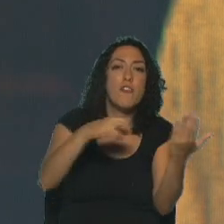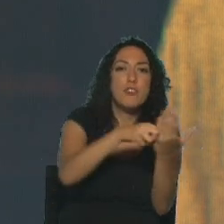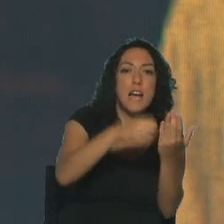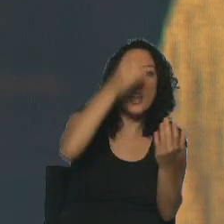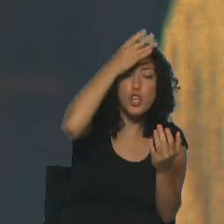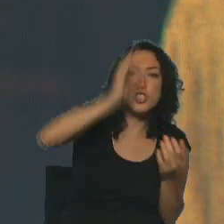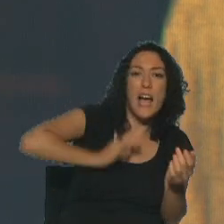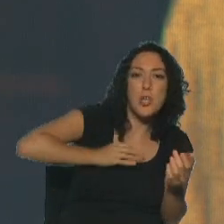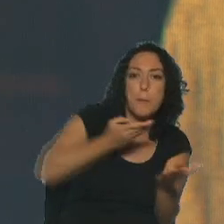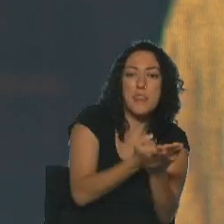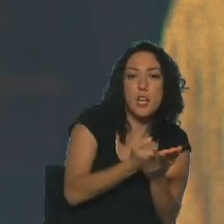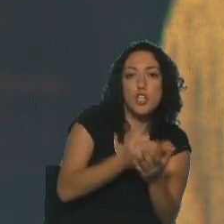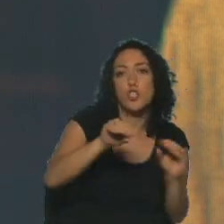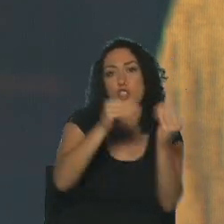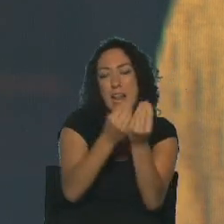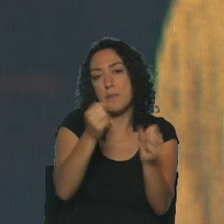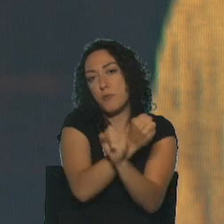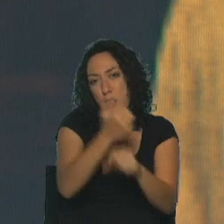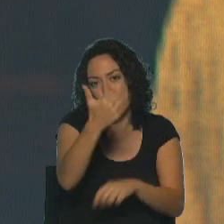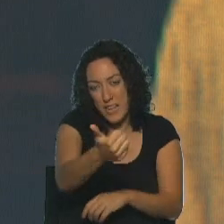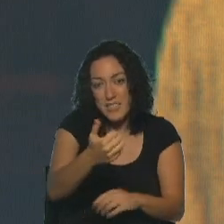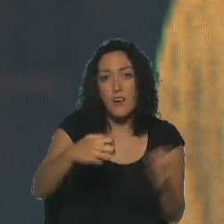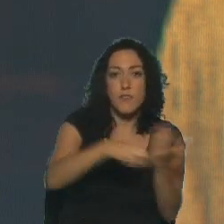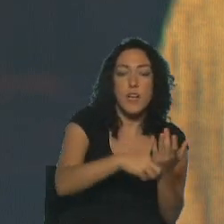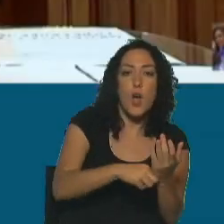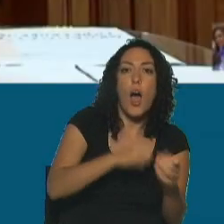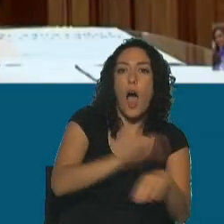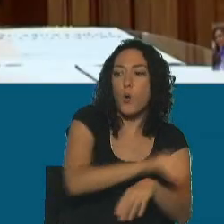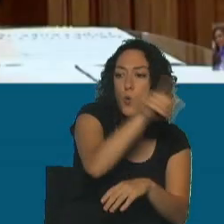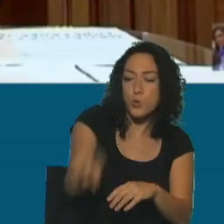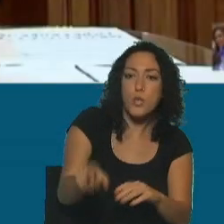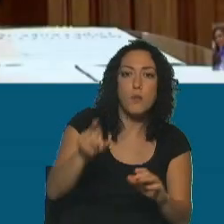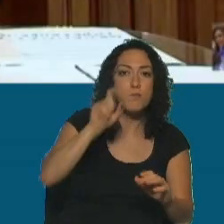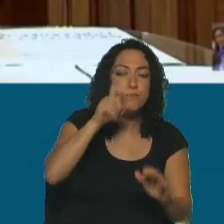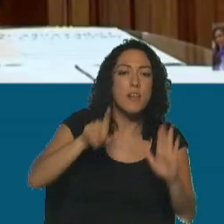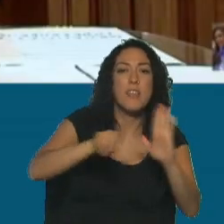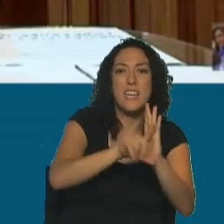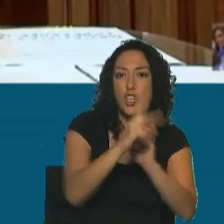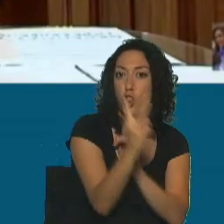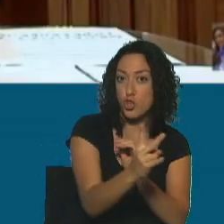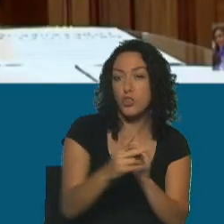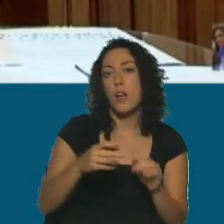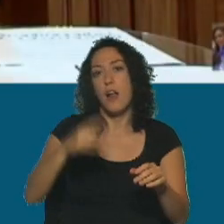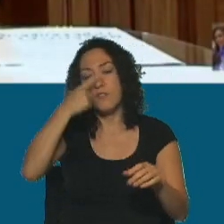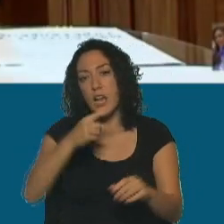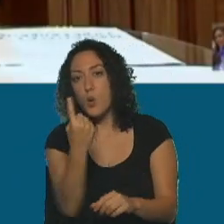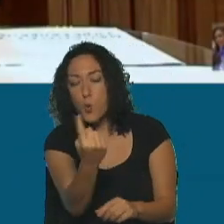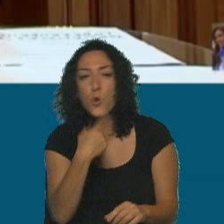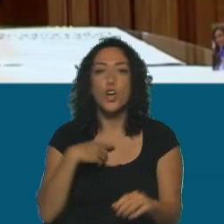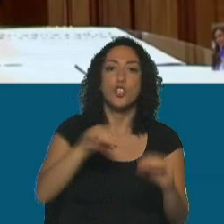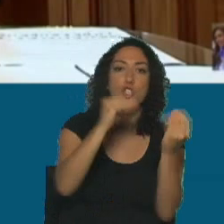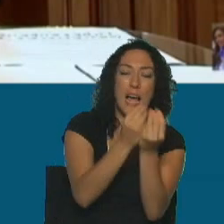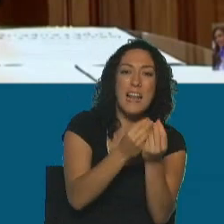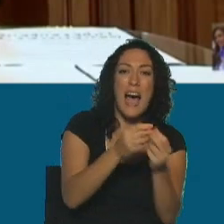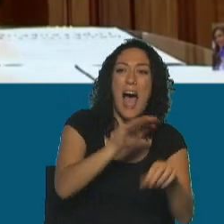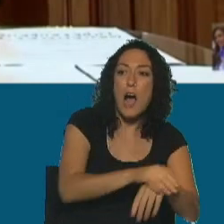12 años, le dieron 6. Los fiscales acusaron por 2 delitos, la condenaron por 1. Los fiscales tenían 13 imputados,